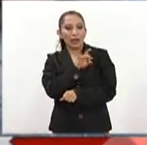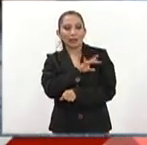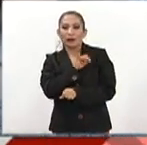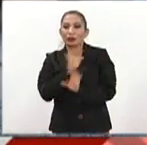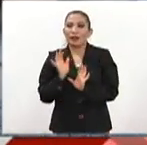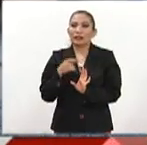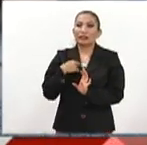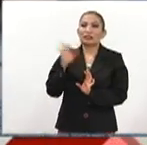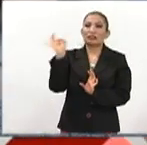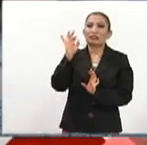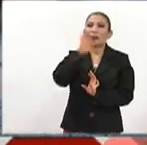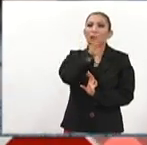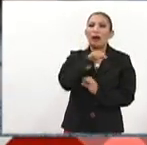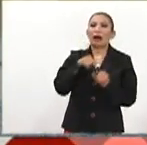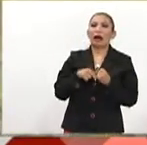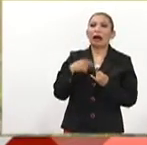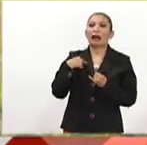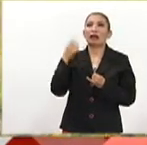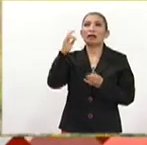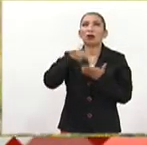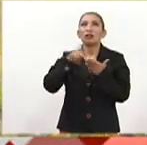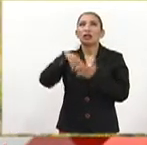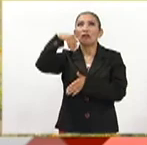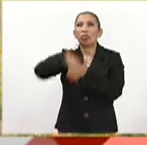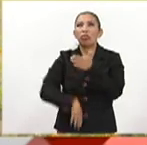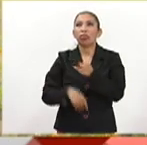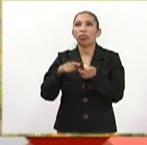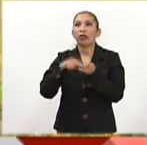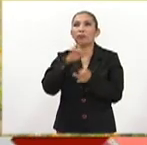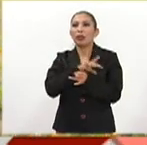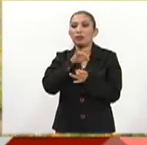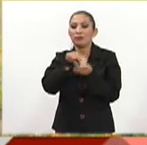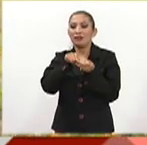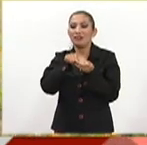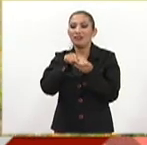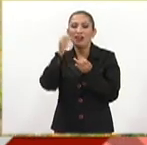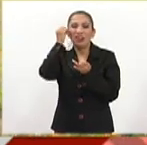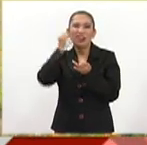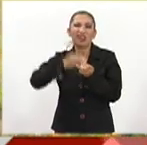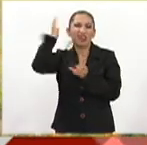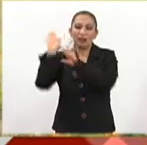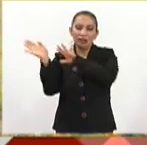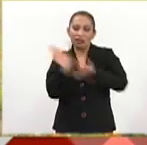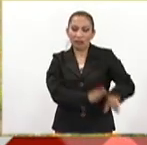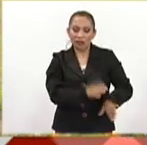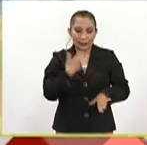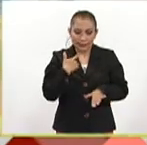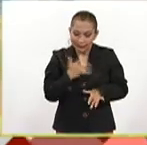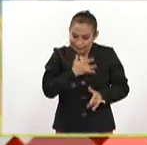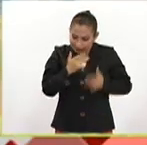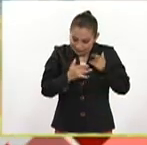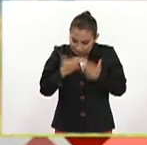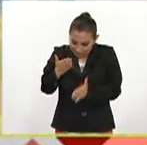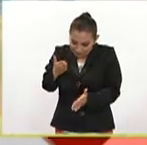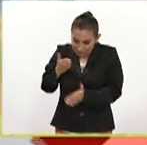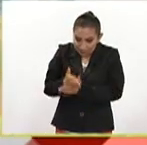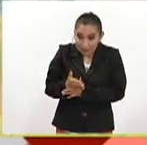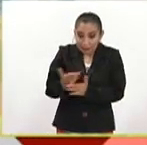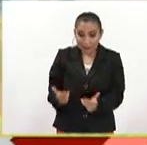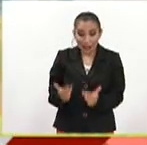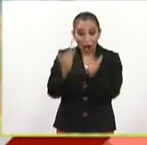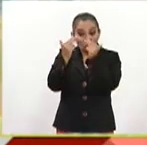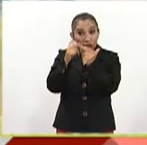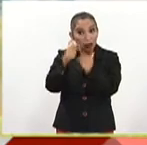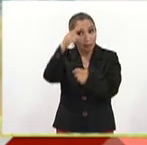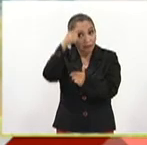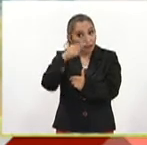al fracaso, el miedo a que no te vayan a salir las cosas. Pero haciendo a un lado esto, y sobre todo con pasión, porque emprender no es